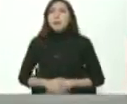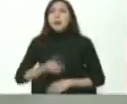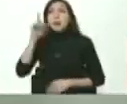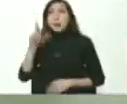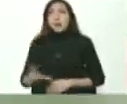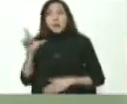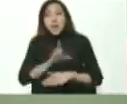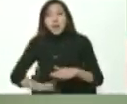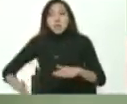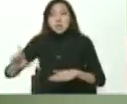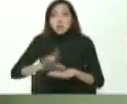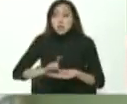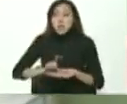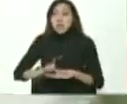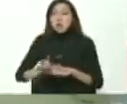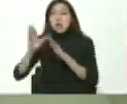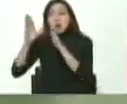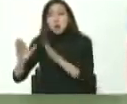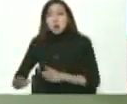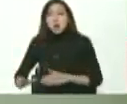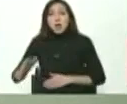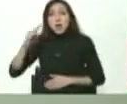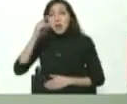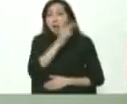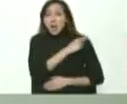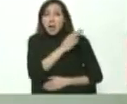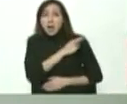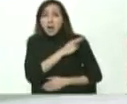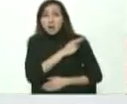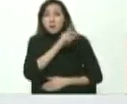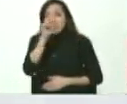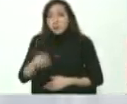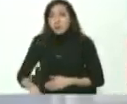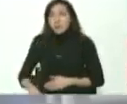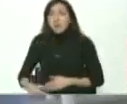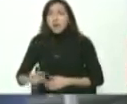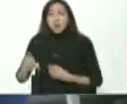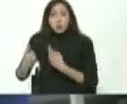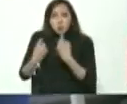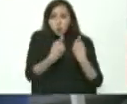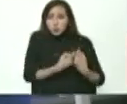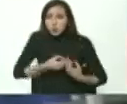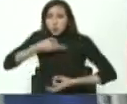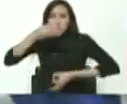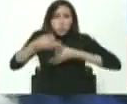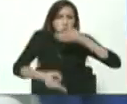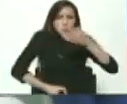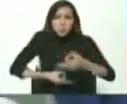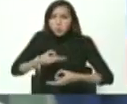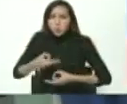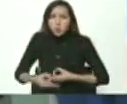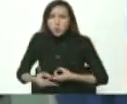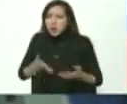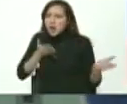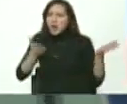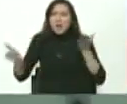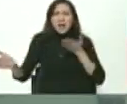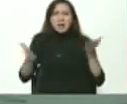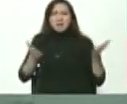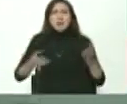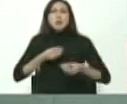licenciado Ociel Fay, él es el jefe de servicio de Radio X, y nos explique rápidamente lo que es el servicio